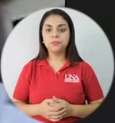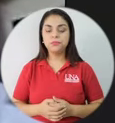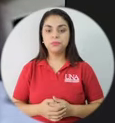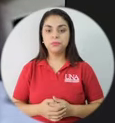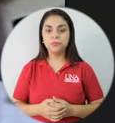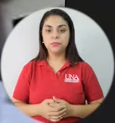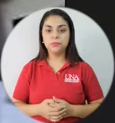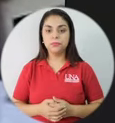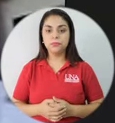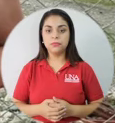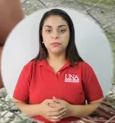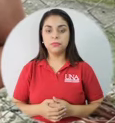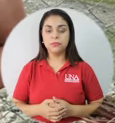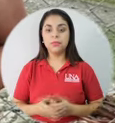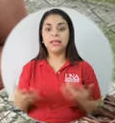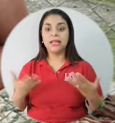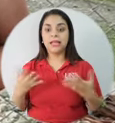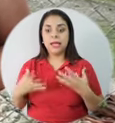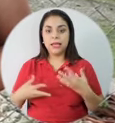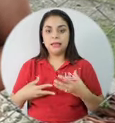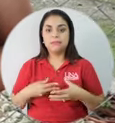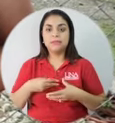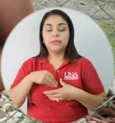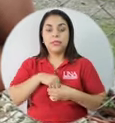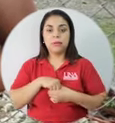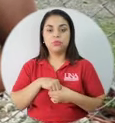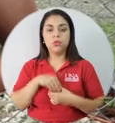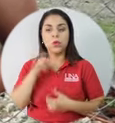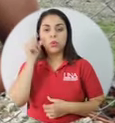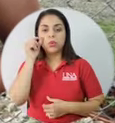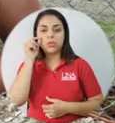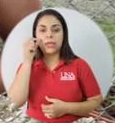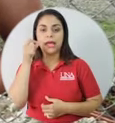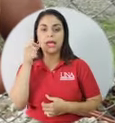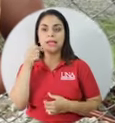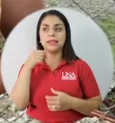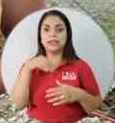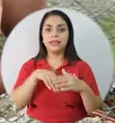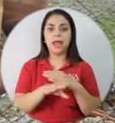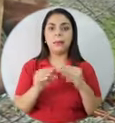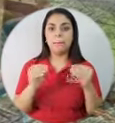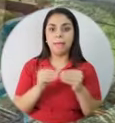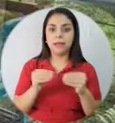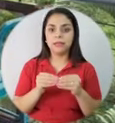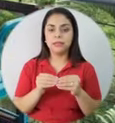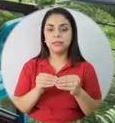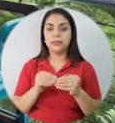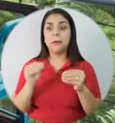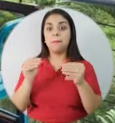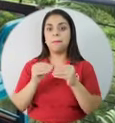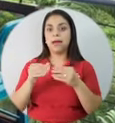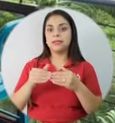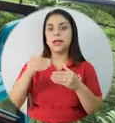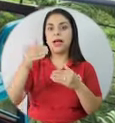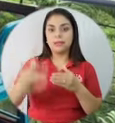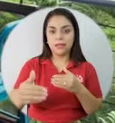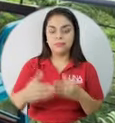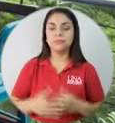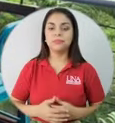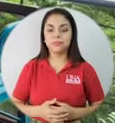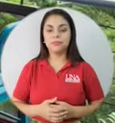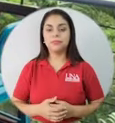y incluido una curiosidad de ingresar un poco más allá, como lo dice mi esposo,